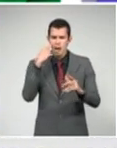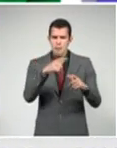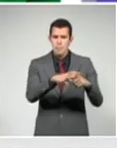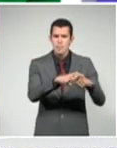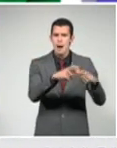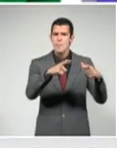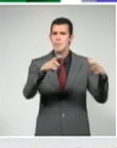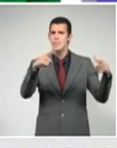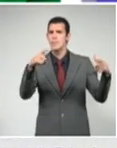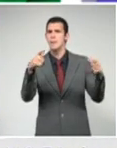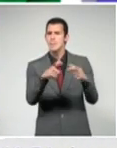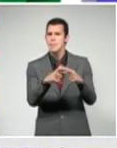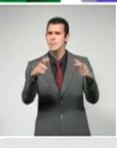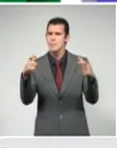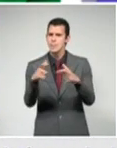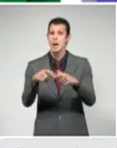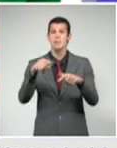control.